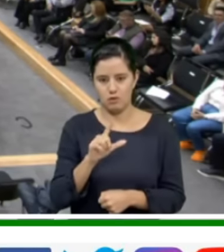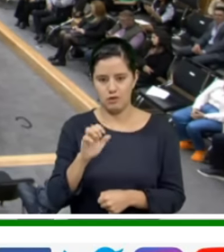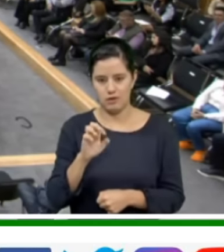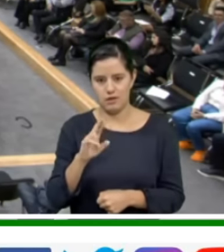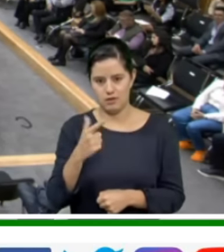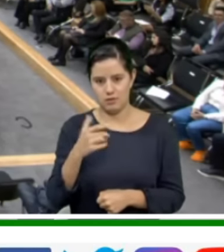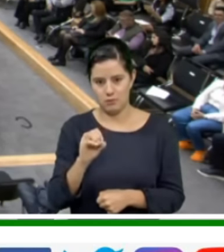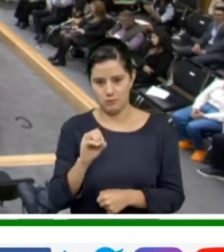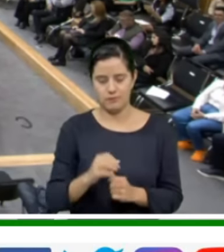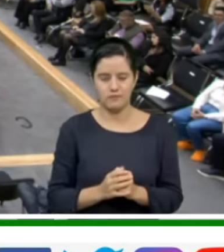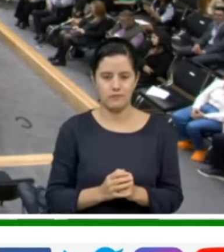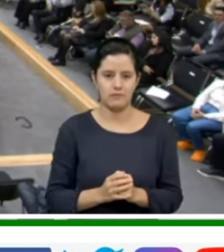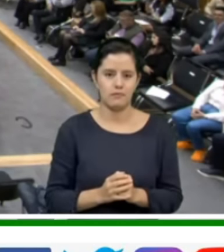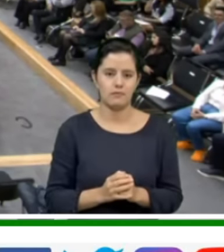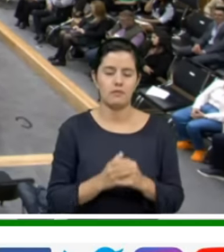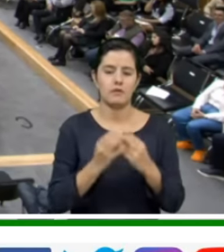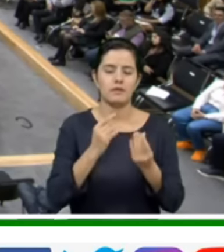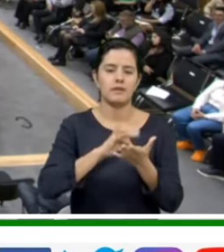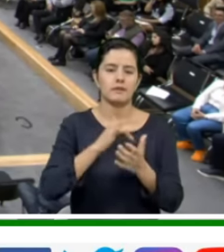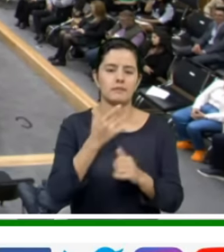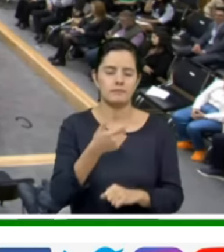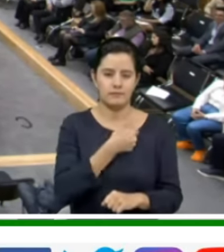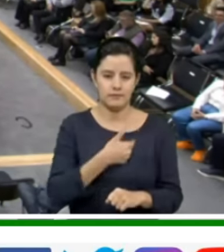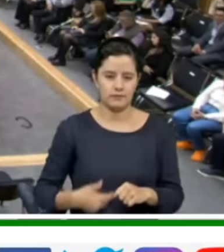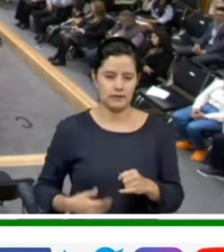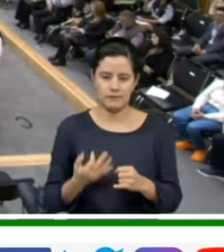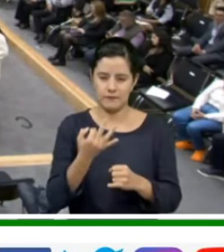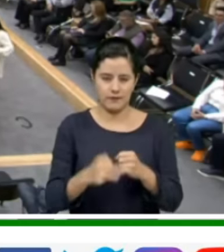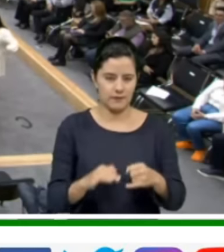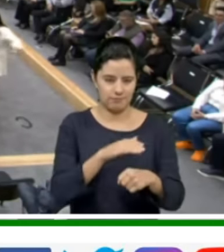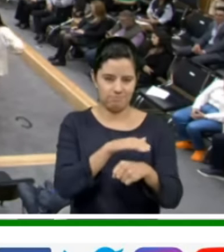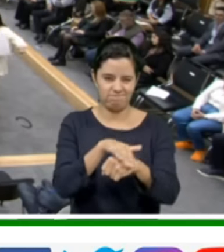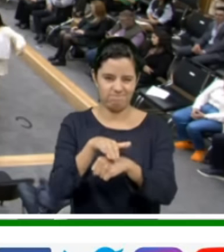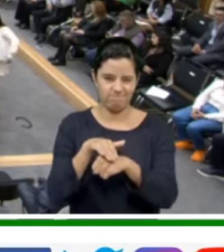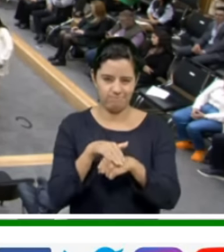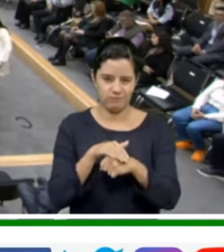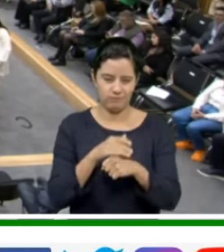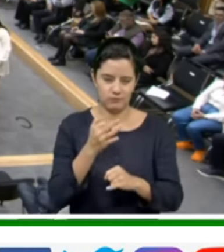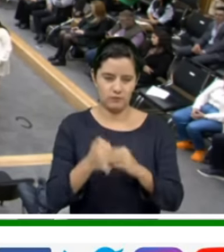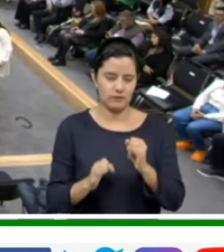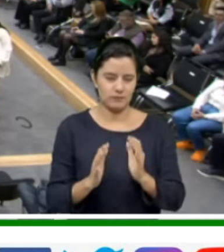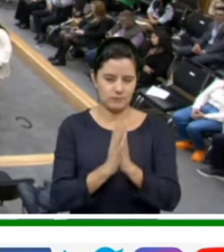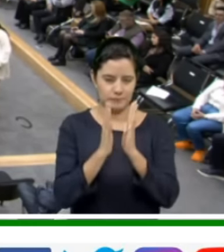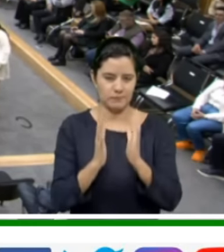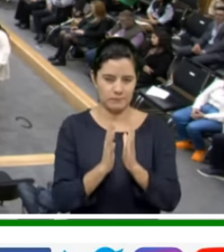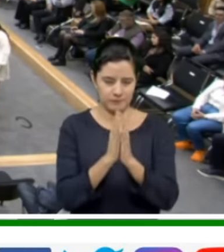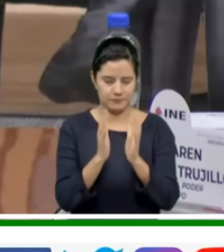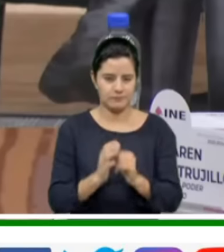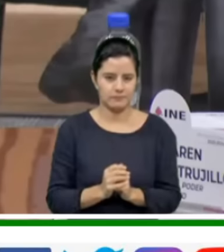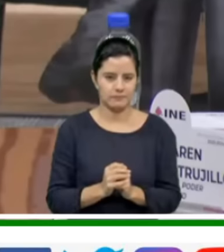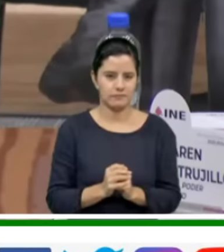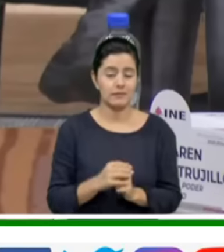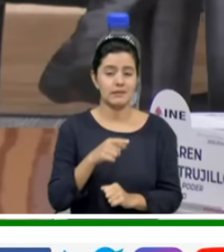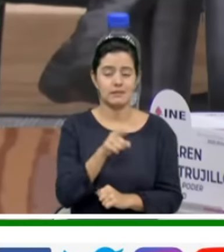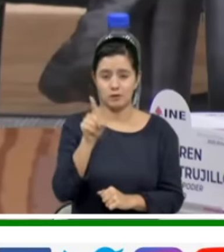presidenta hacer un llamado un último llamado en esta última intervención a las y